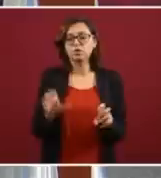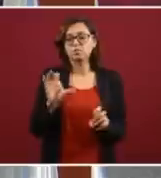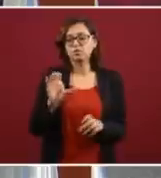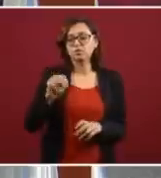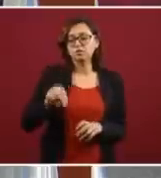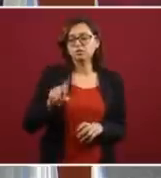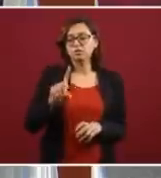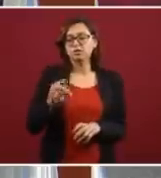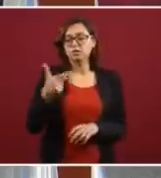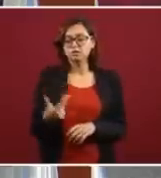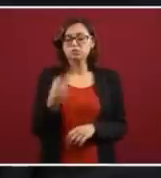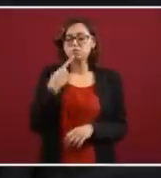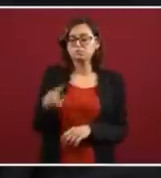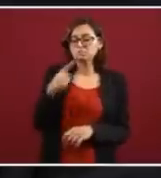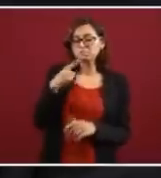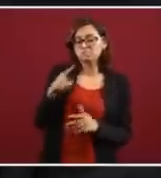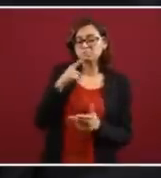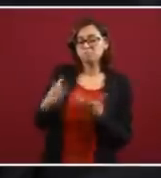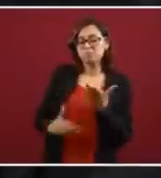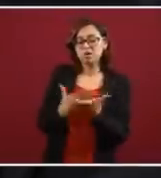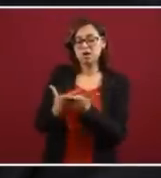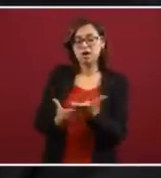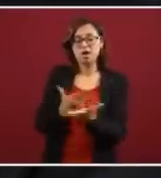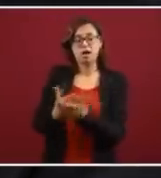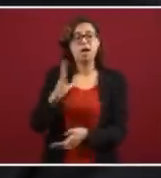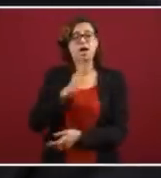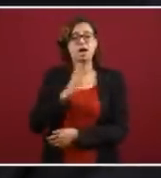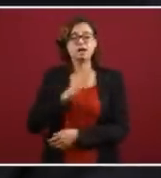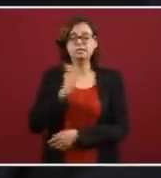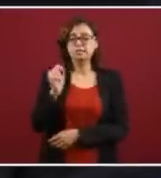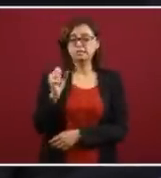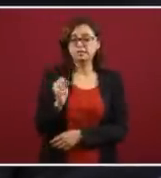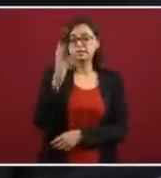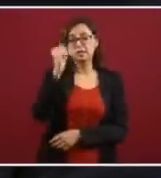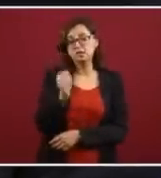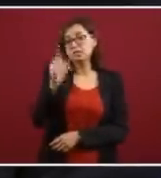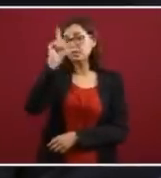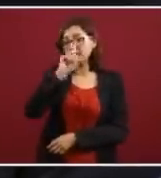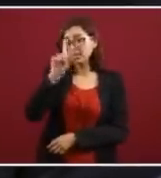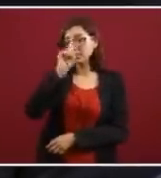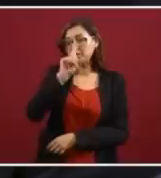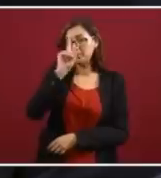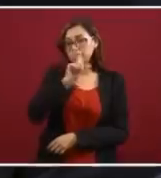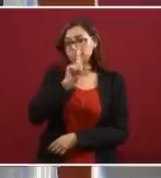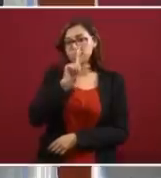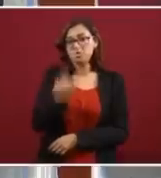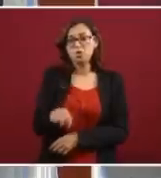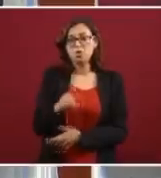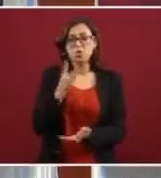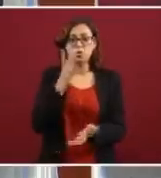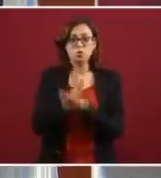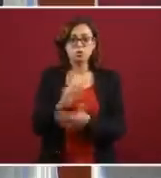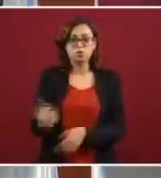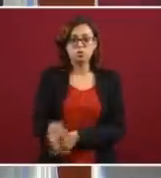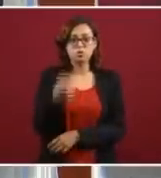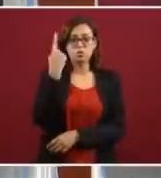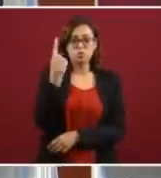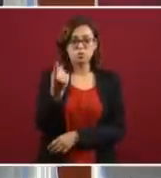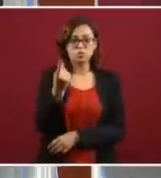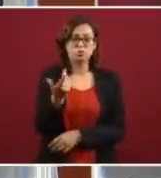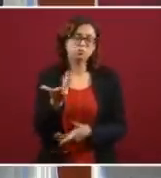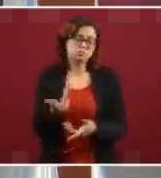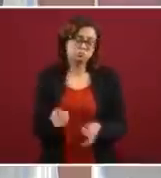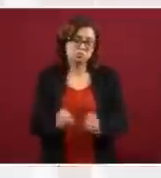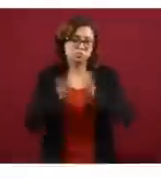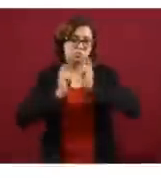Nacional de Derechos Humanos, se han emitido 69 recomendaciones, de las cuales solo una corresponde a esta